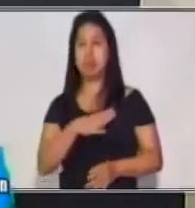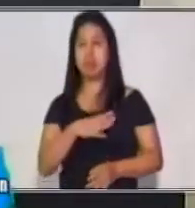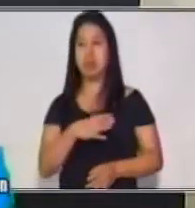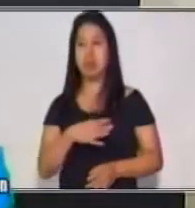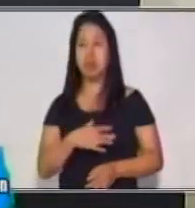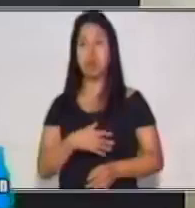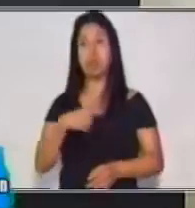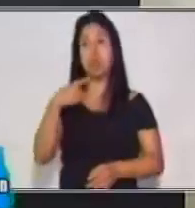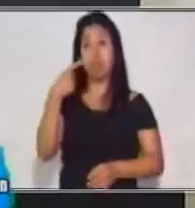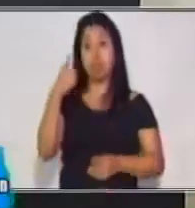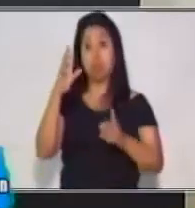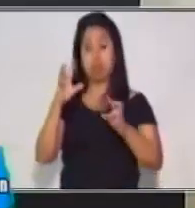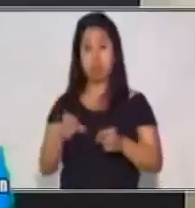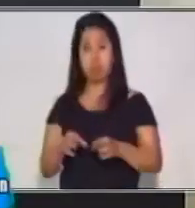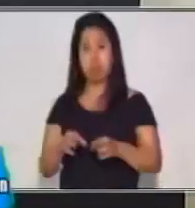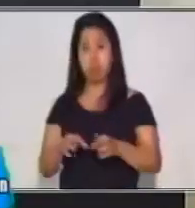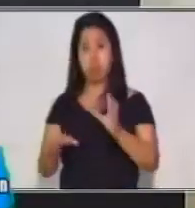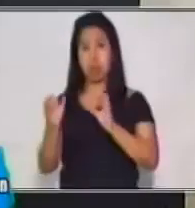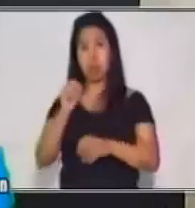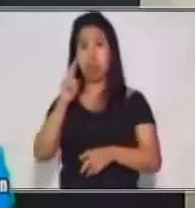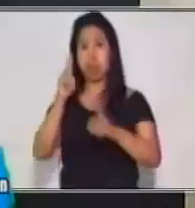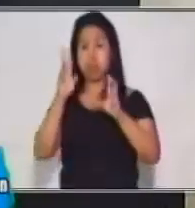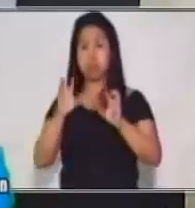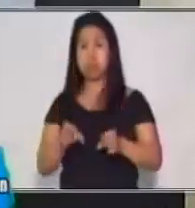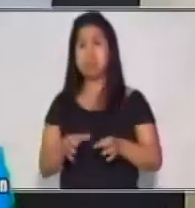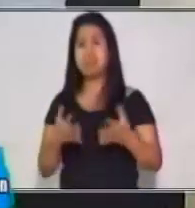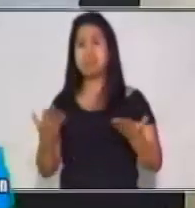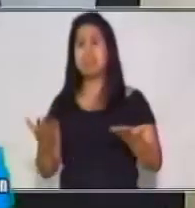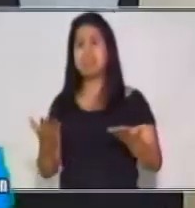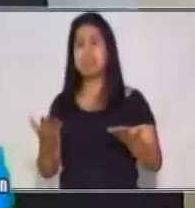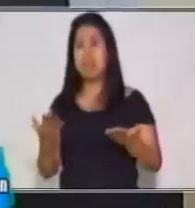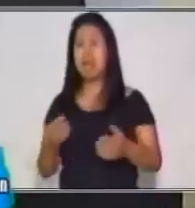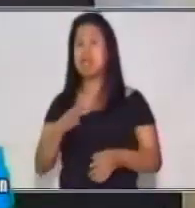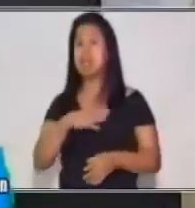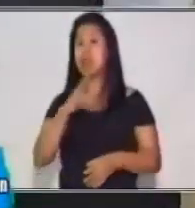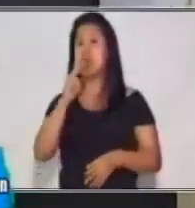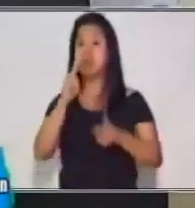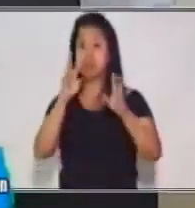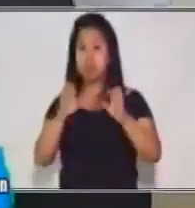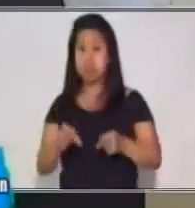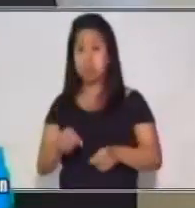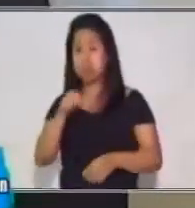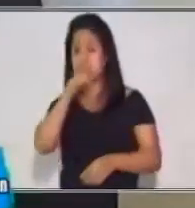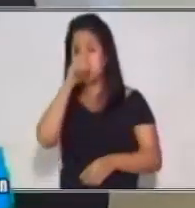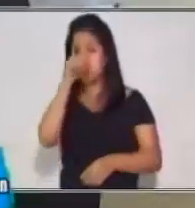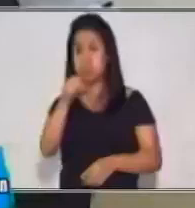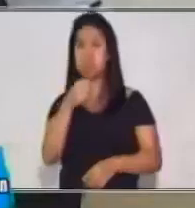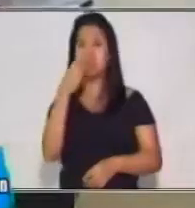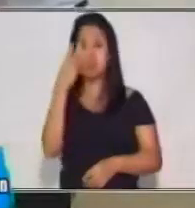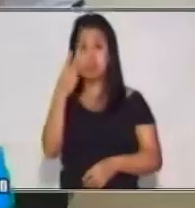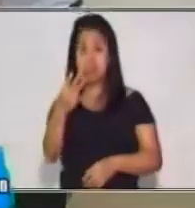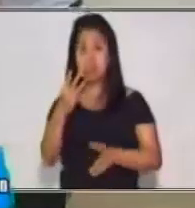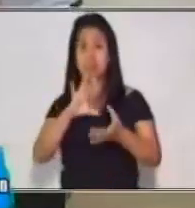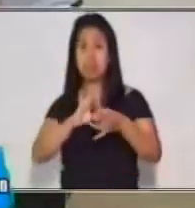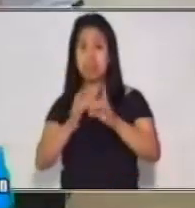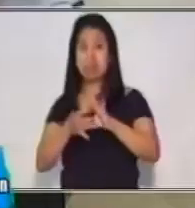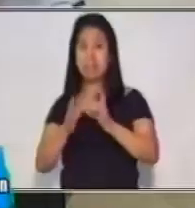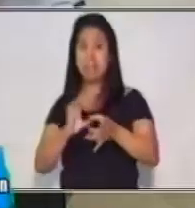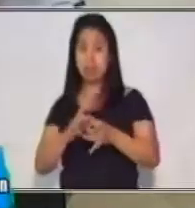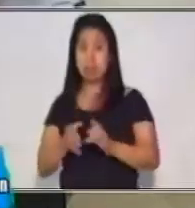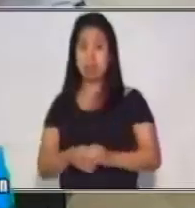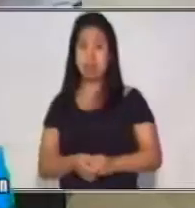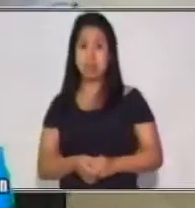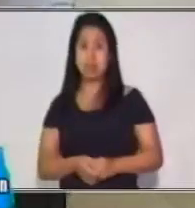fútbol, baloncesto y maratón, los 3. Observemos nuestra tabla. Tengo una persona,